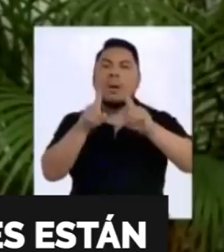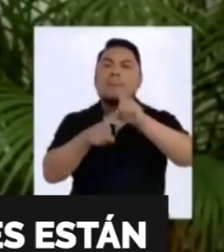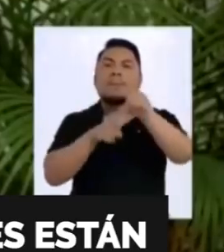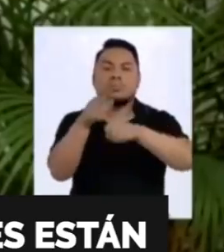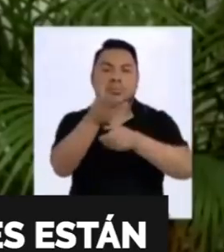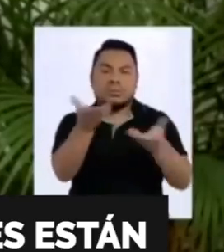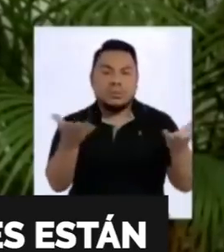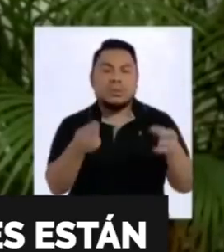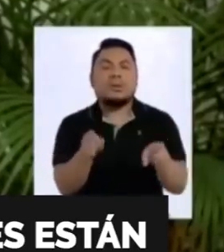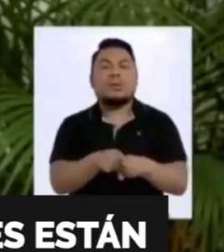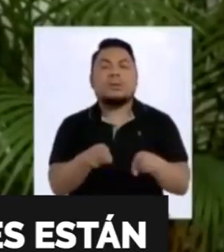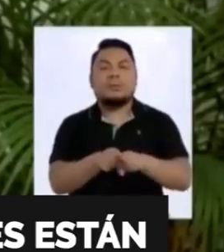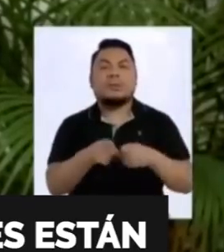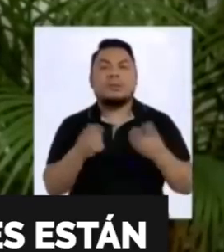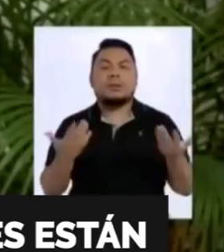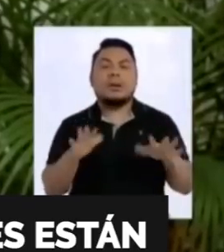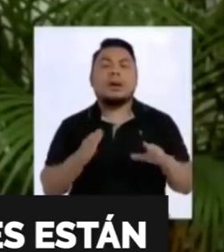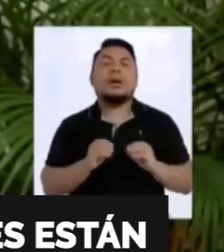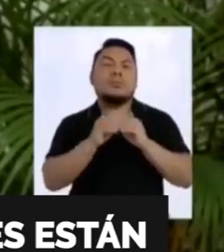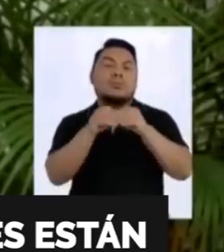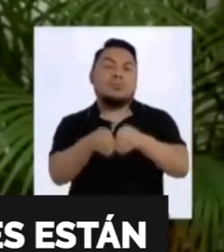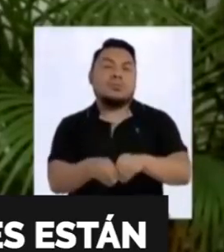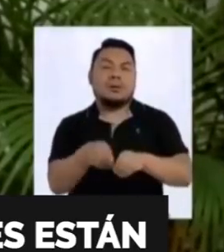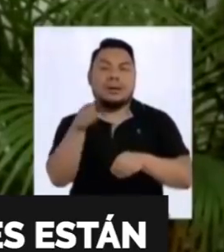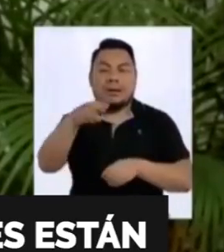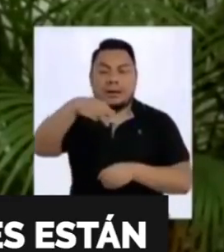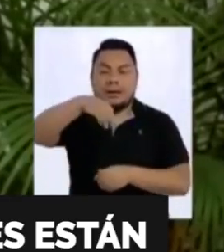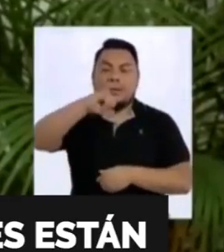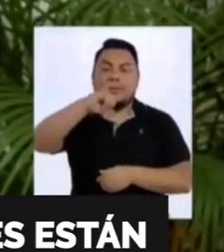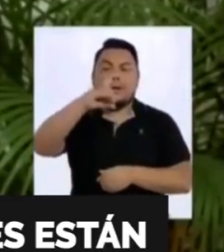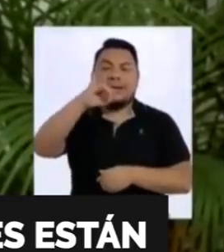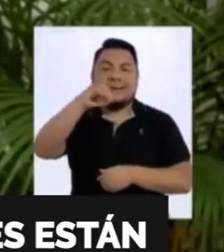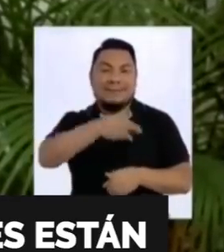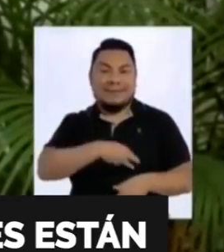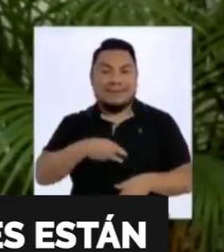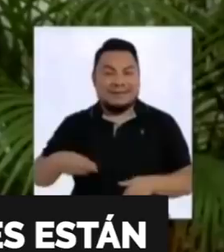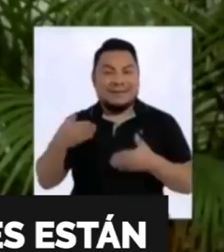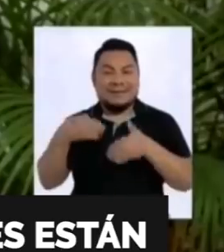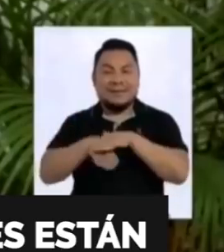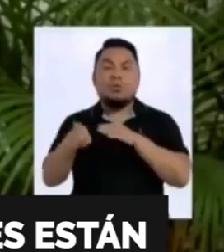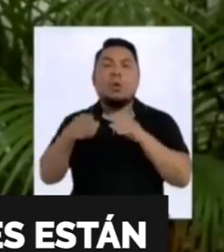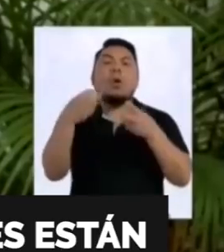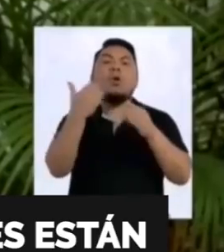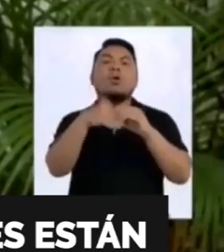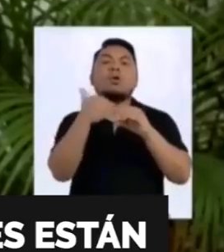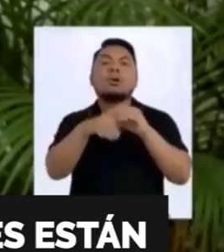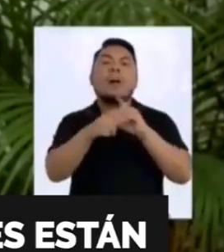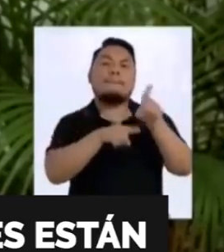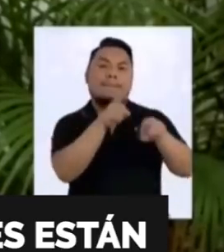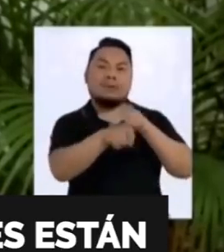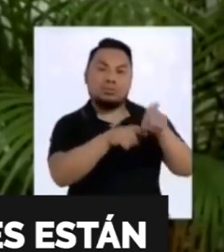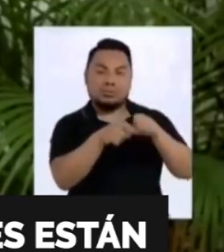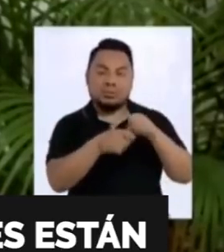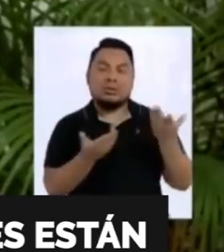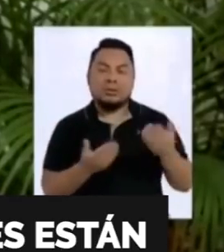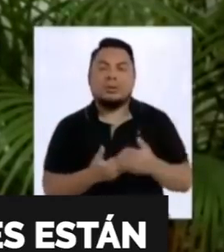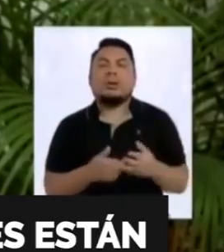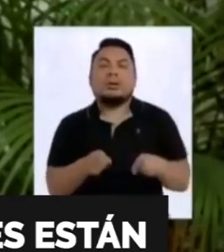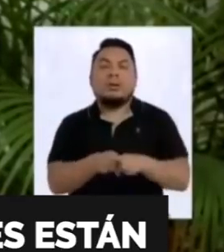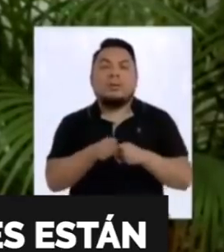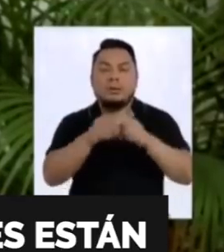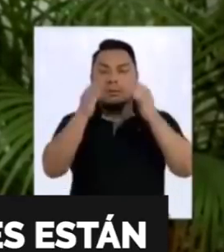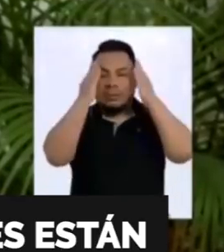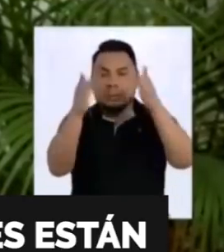las preguntas que quieran, y además hemos creado en el MIDIS un correo para consultas y se